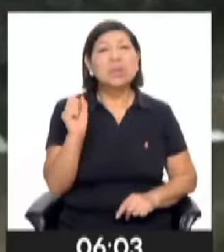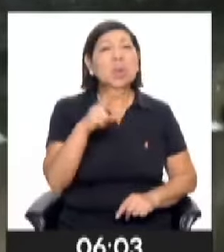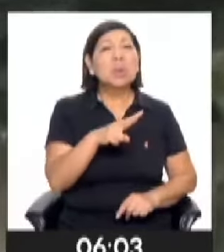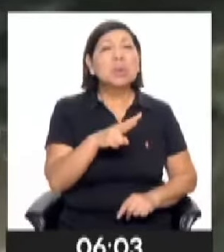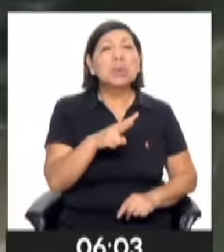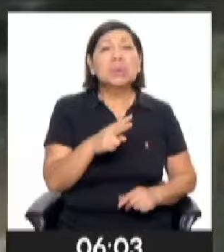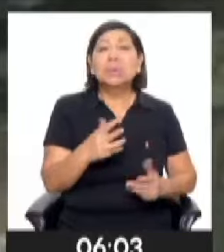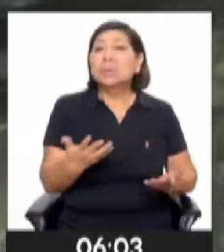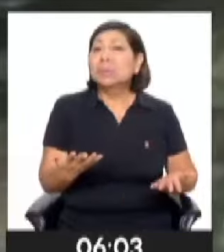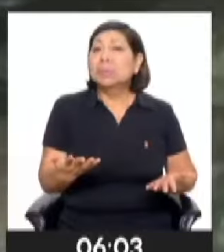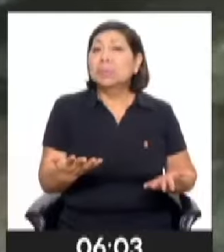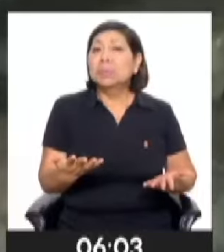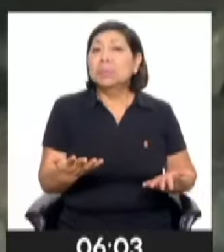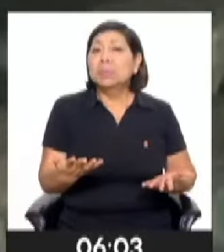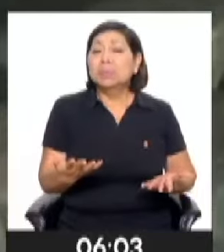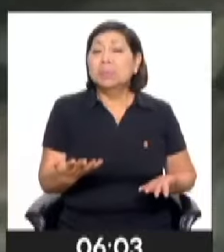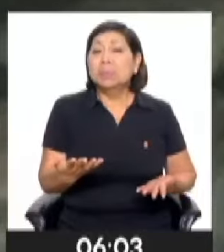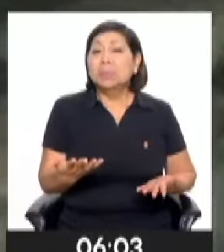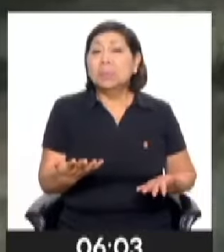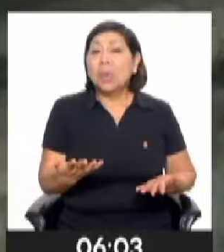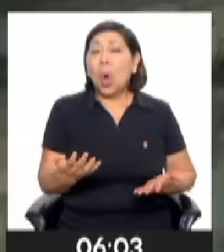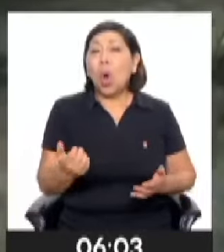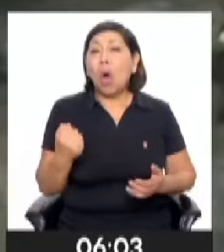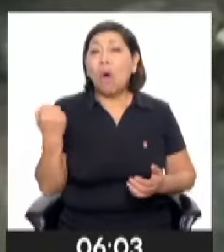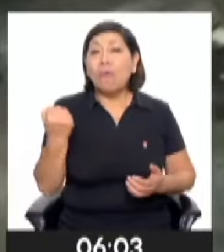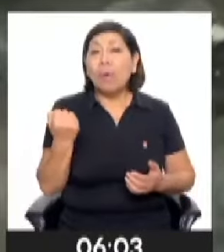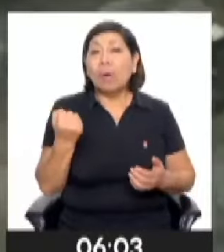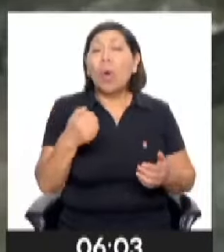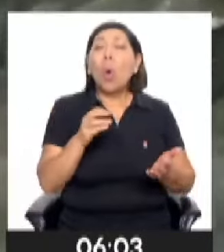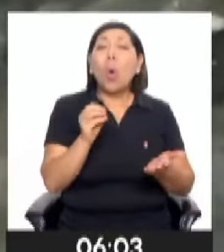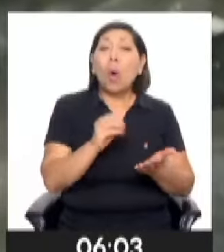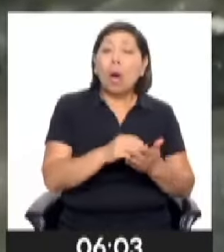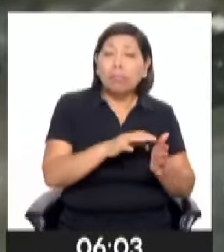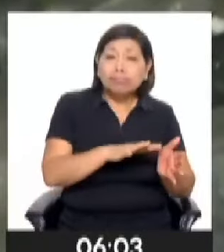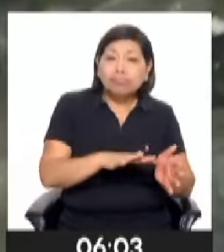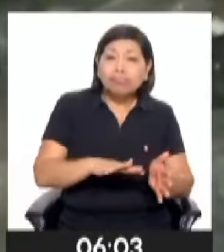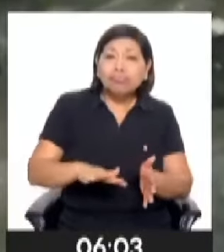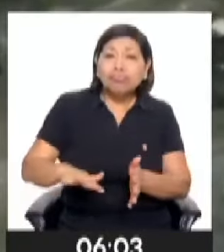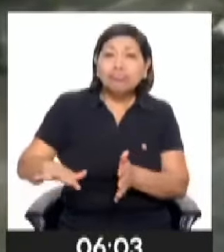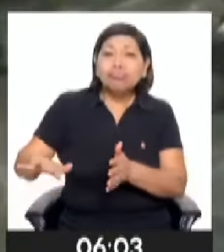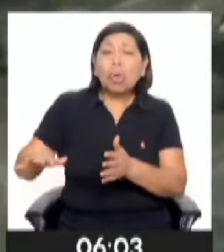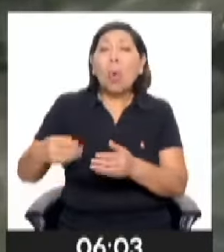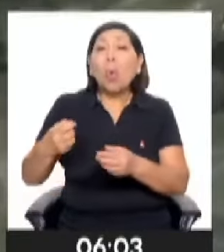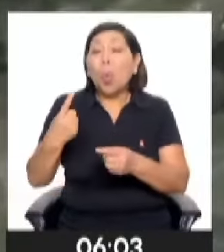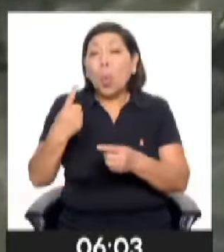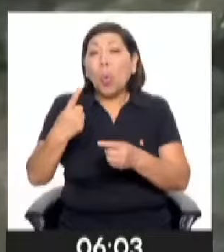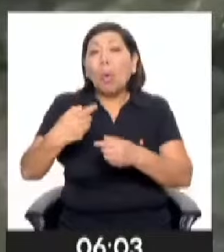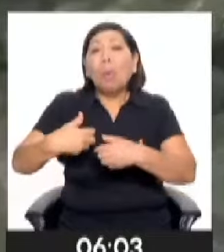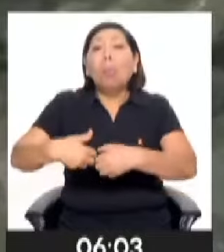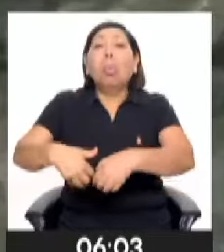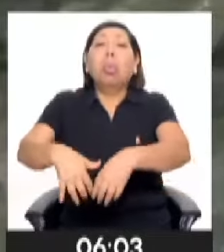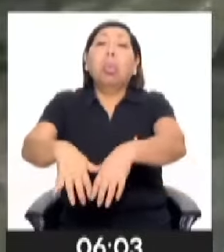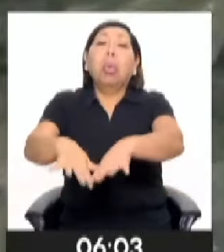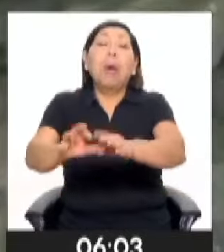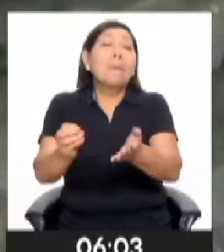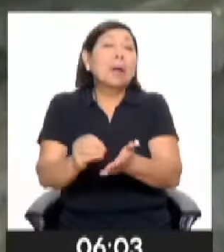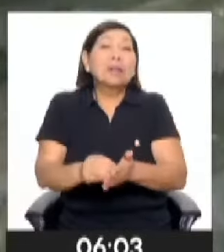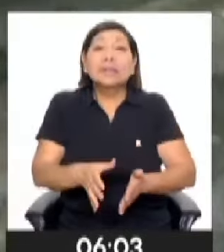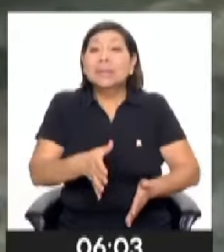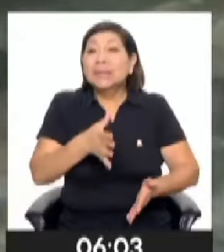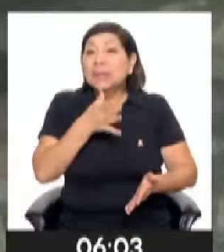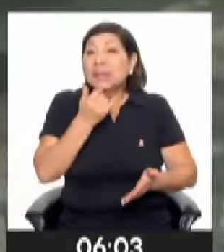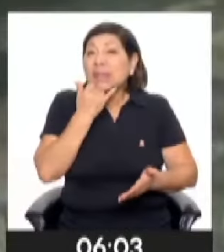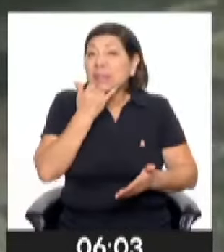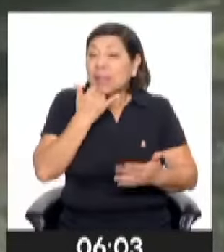marino muerto, pues nuevamente las fuertes olas lo habrían llevado hacia alta mar. No hay señales, no observamos